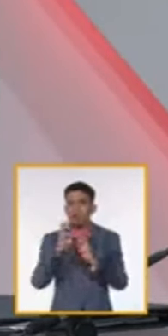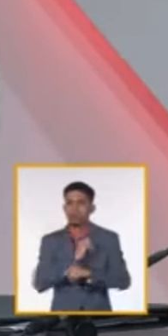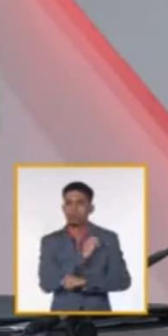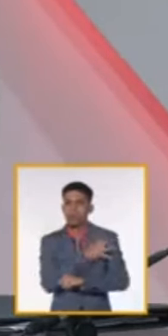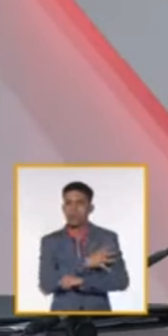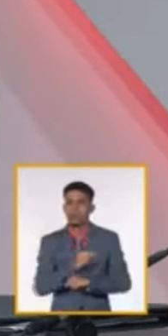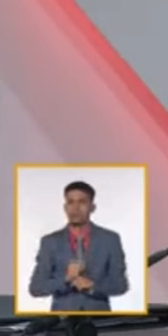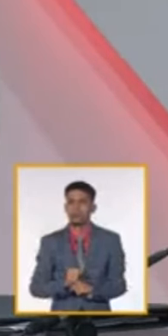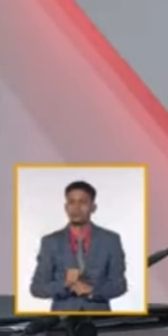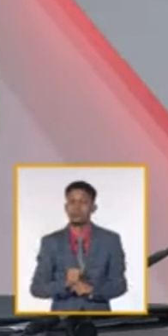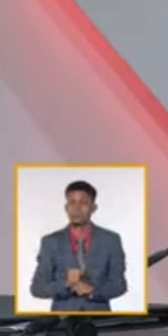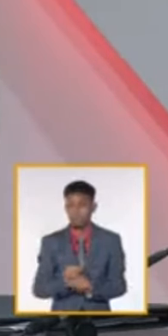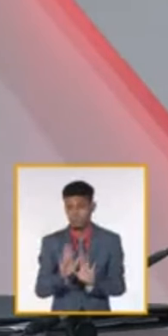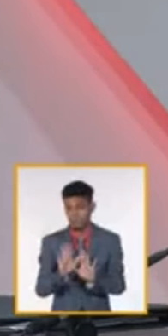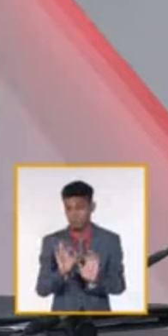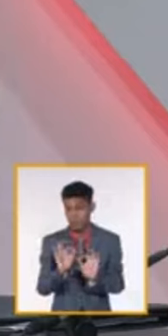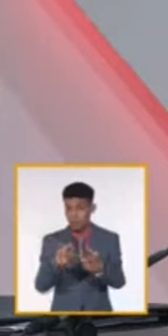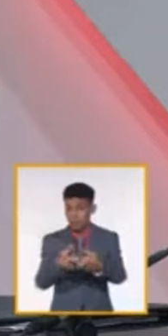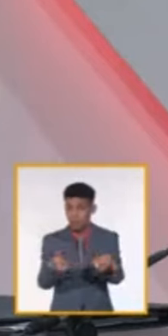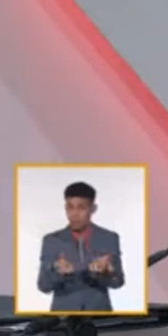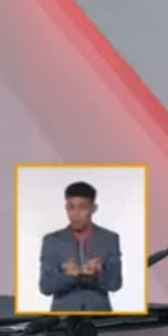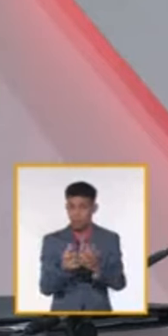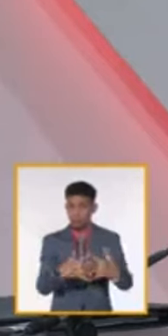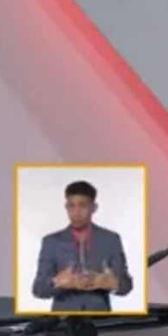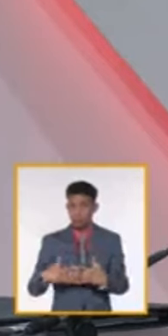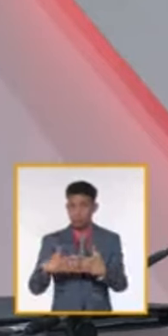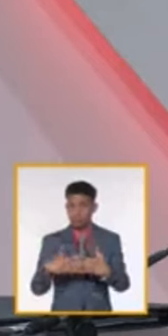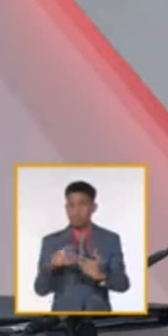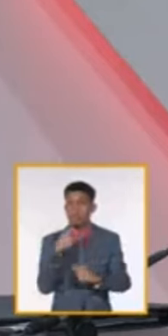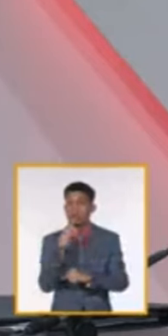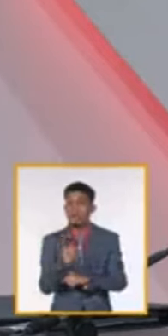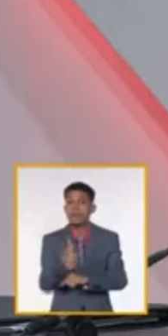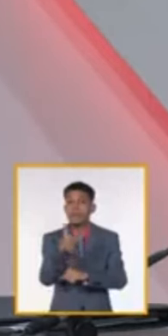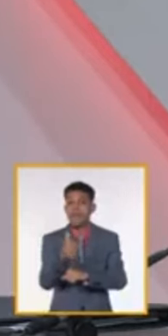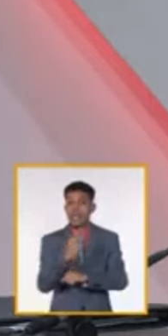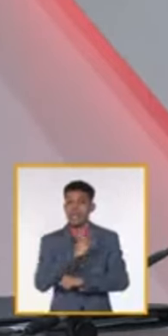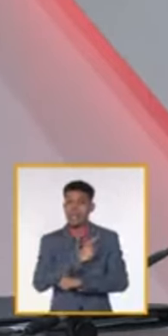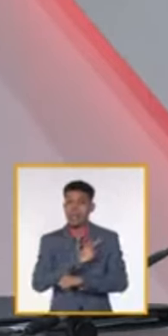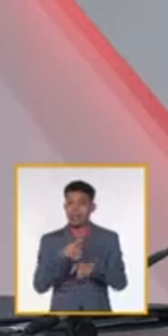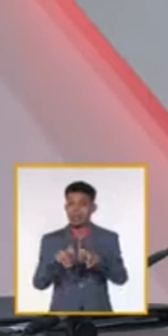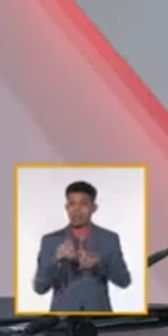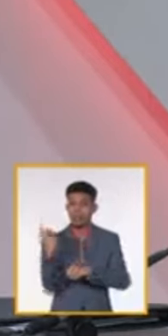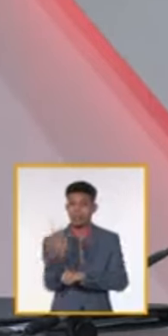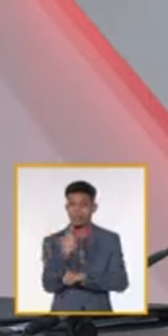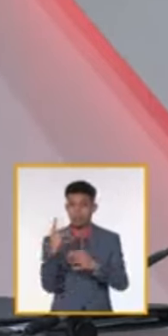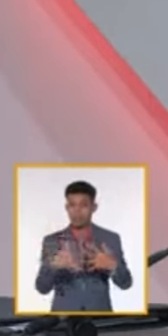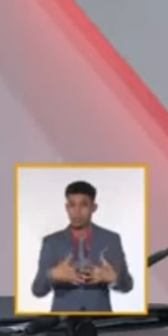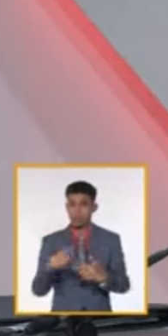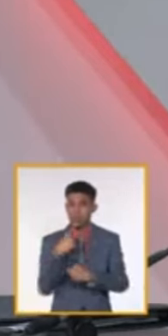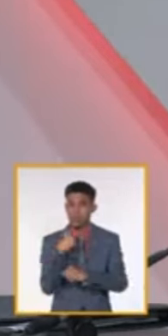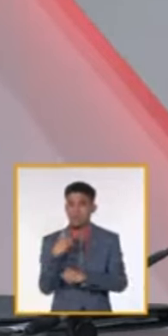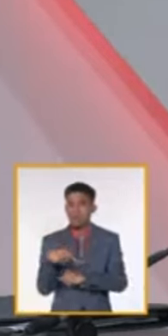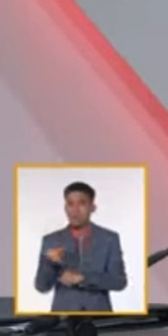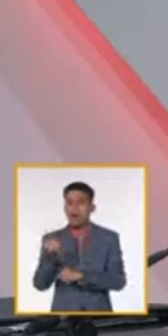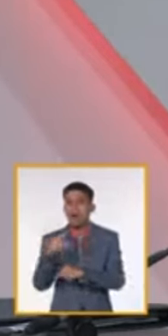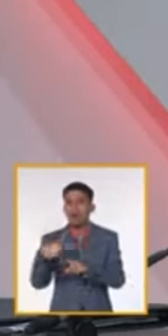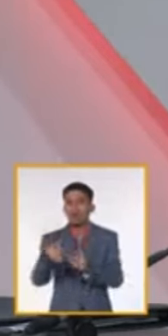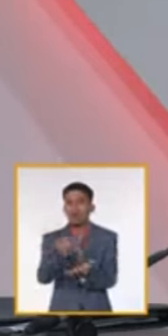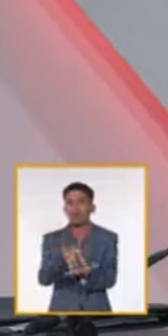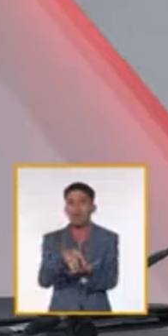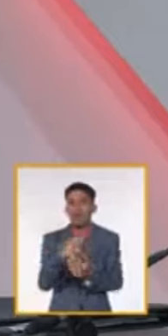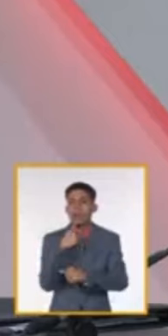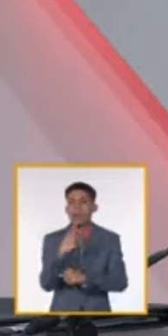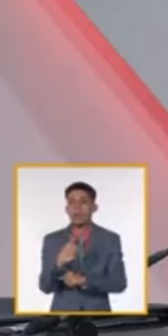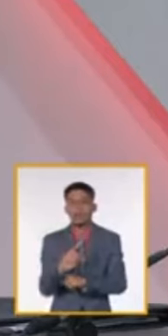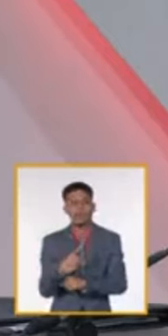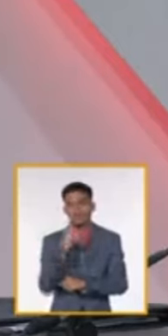suficiente con eso, el presidente de la Cámara Baja fue hasta la Universidad de Columbia a decir que no era suficiente lo que se estaba haciendo todavía,